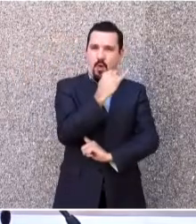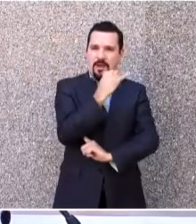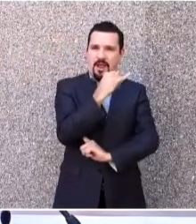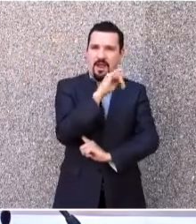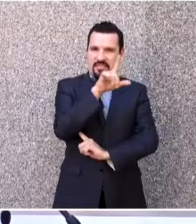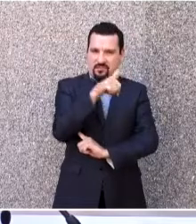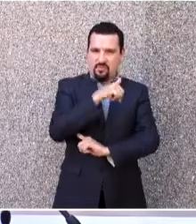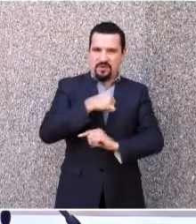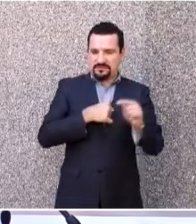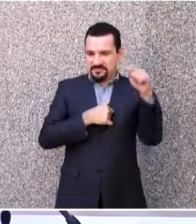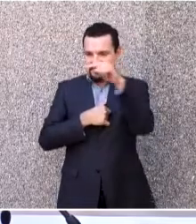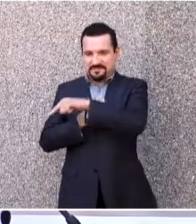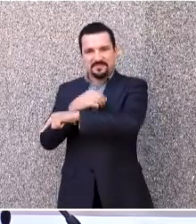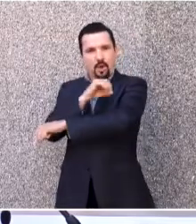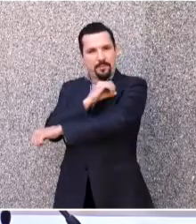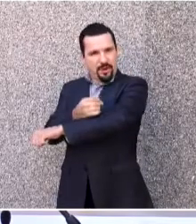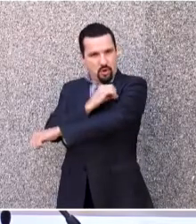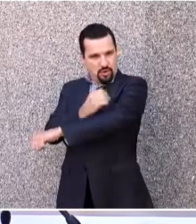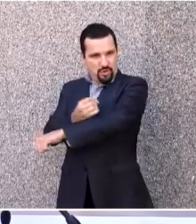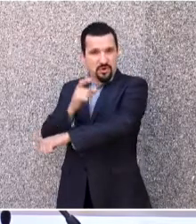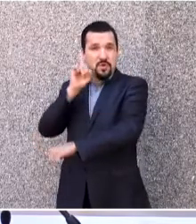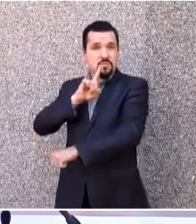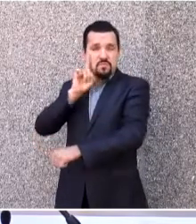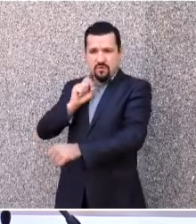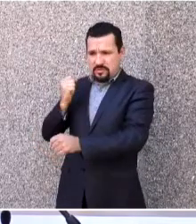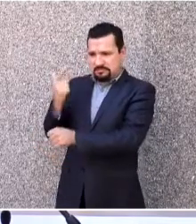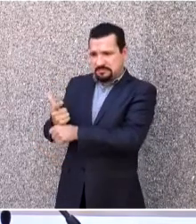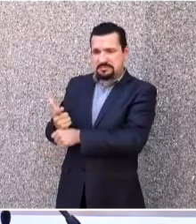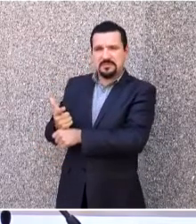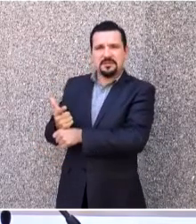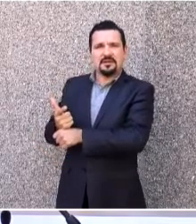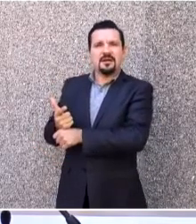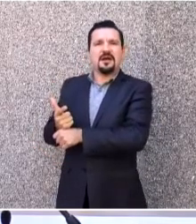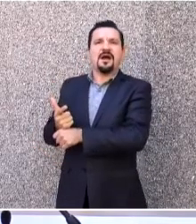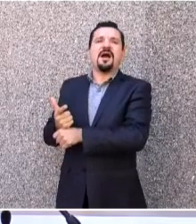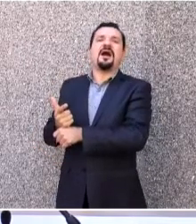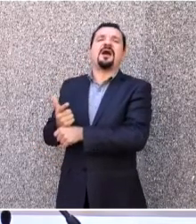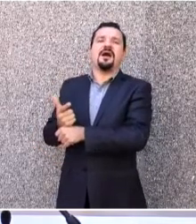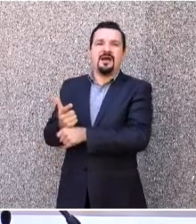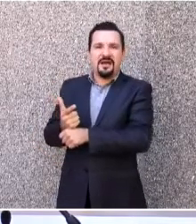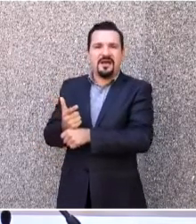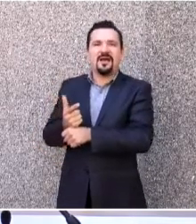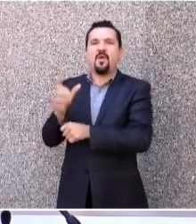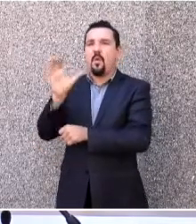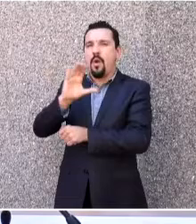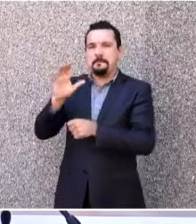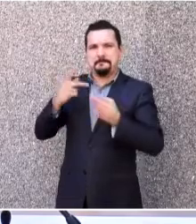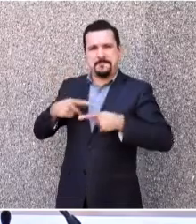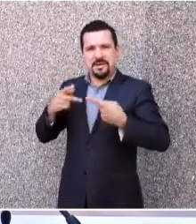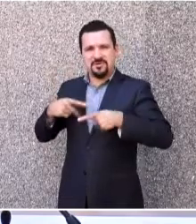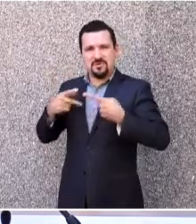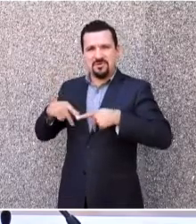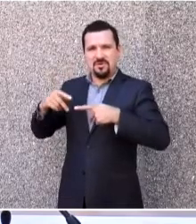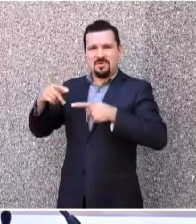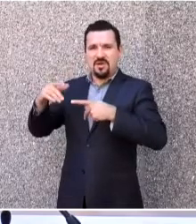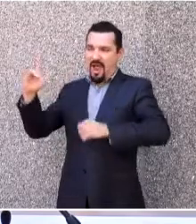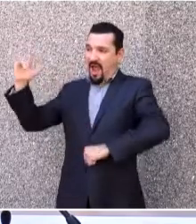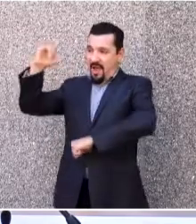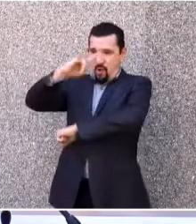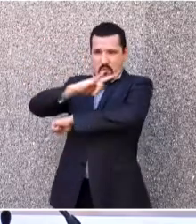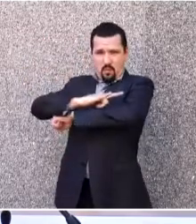fue detectada en un filtro que se tiene en el